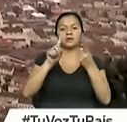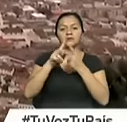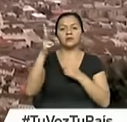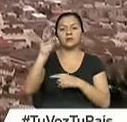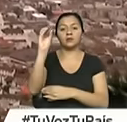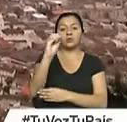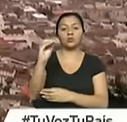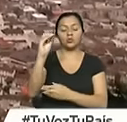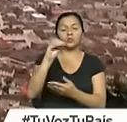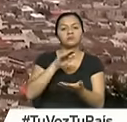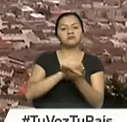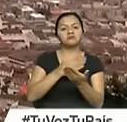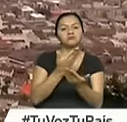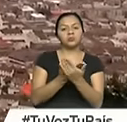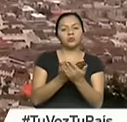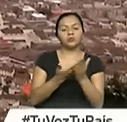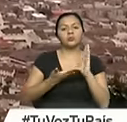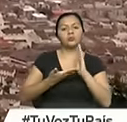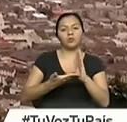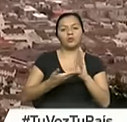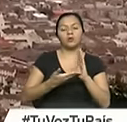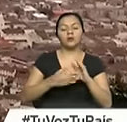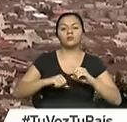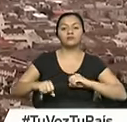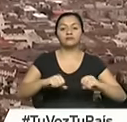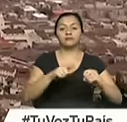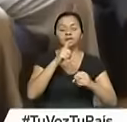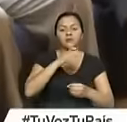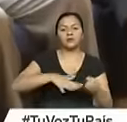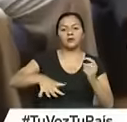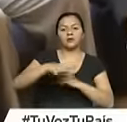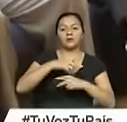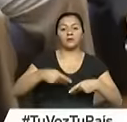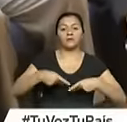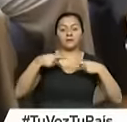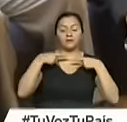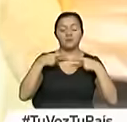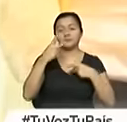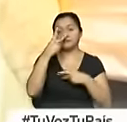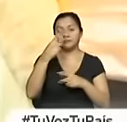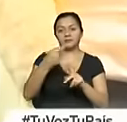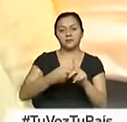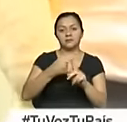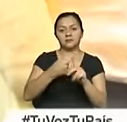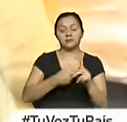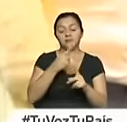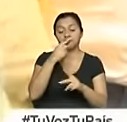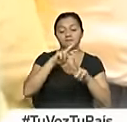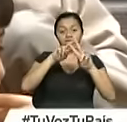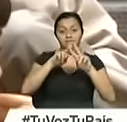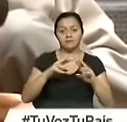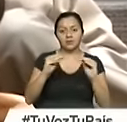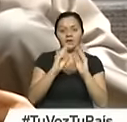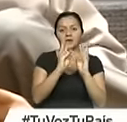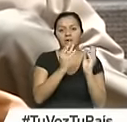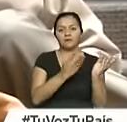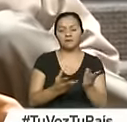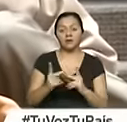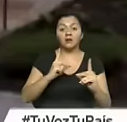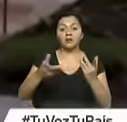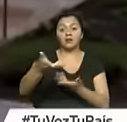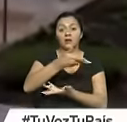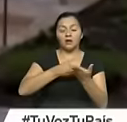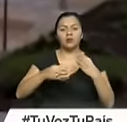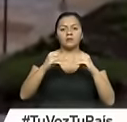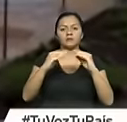octubre, planteará el cambio de modelo de gestión en el ámbito urbano. En los últimos meses se han realizado varios eventos, diálogos y